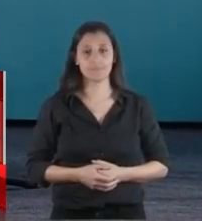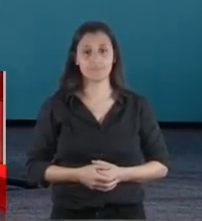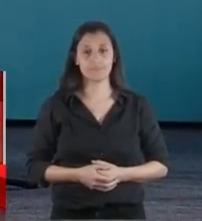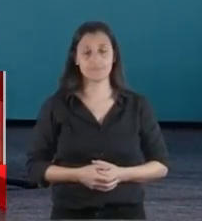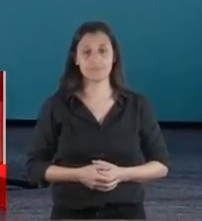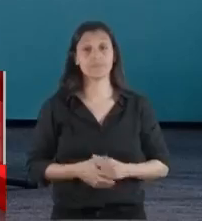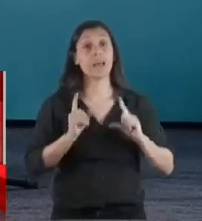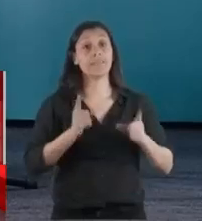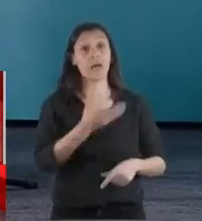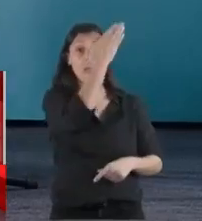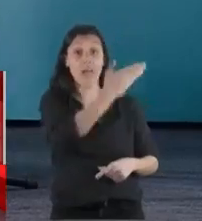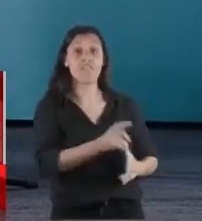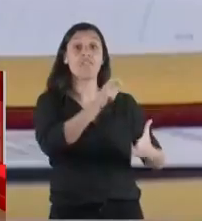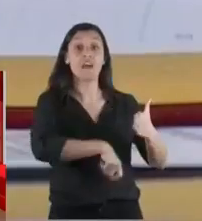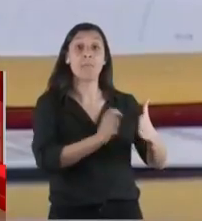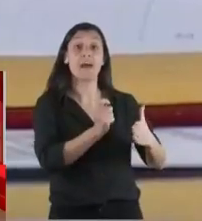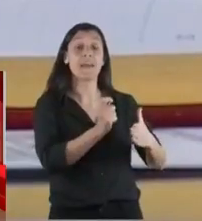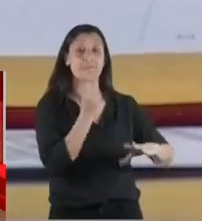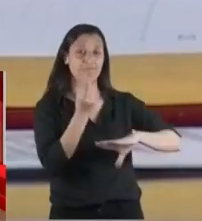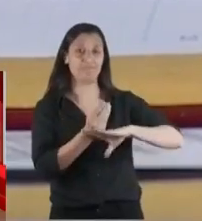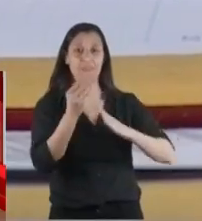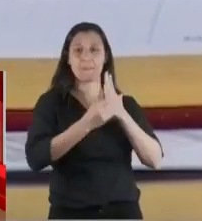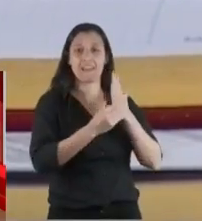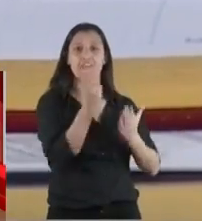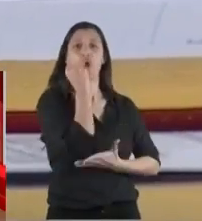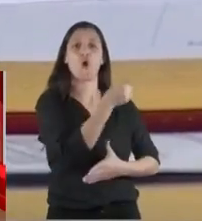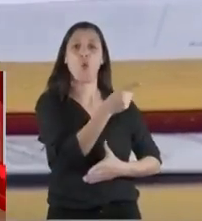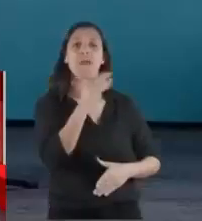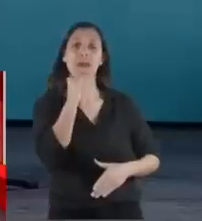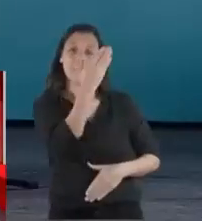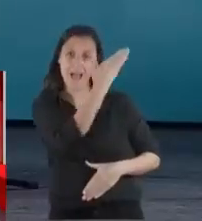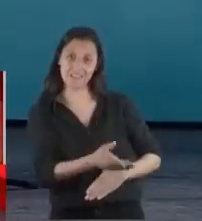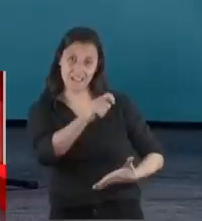Lo hace ahora el señor ministro de Economía, Sergio Massa.